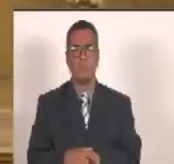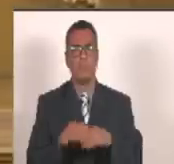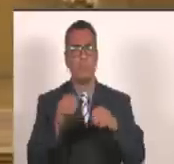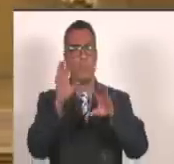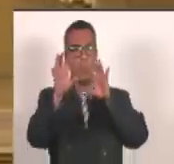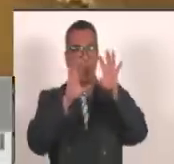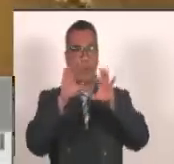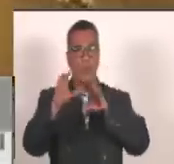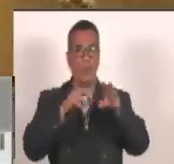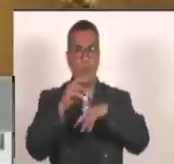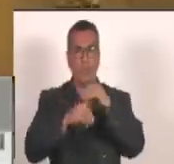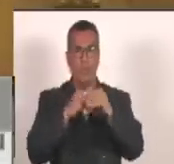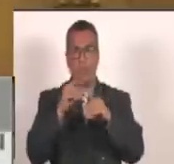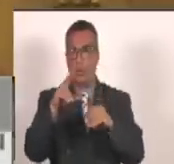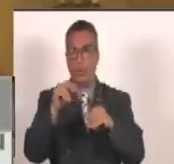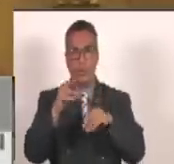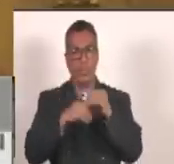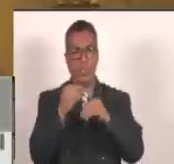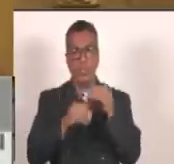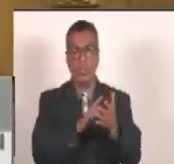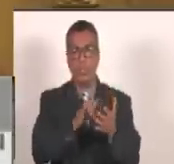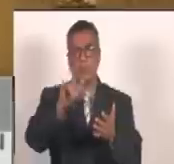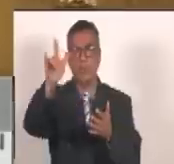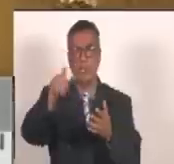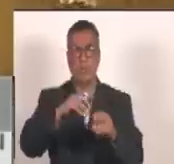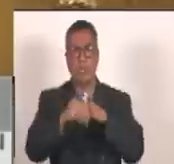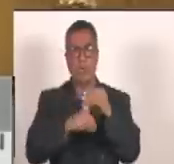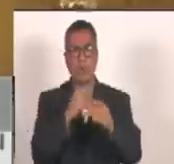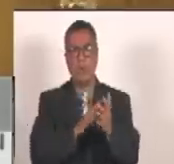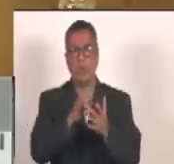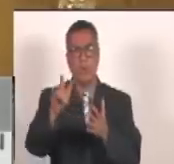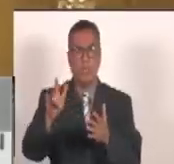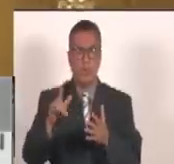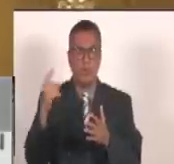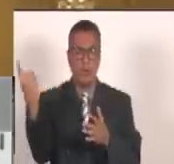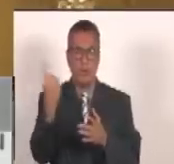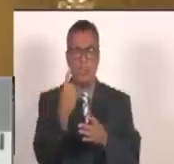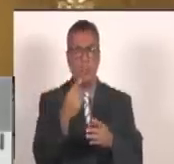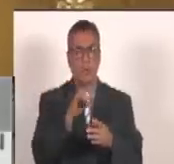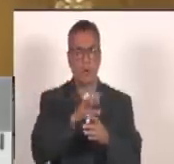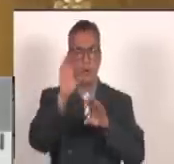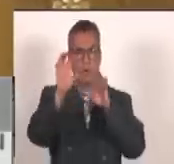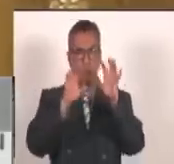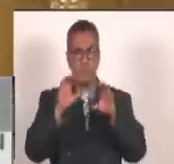Los países no hacen viajes, hacen viaje los países.